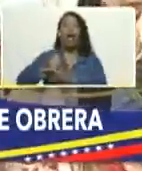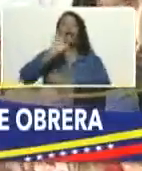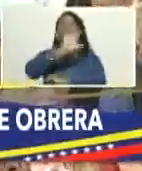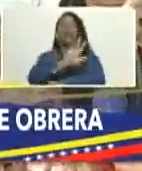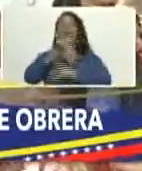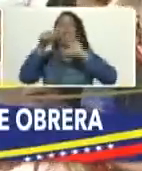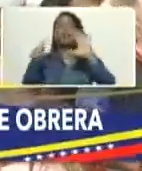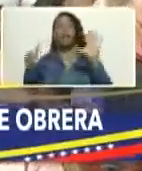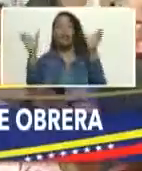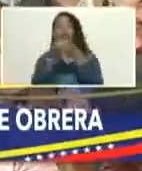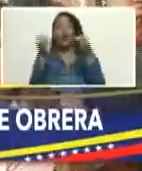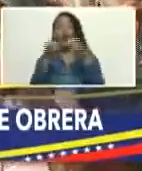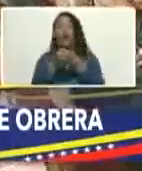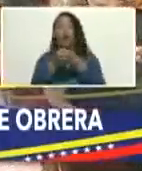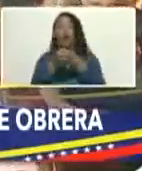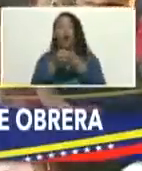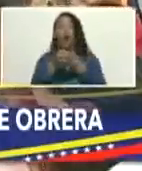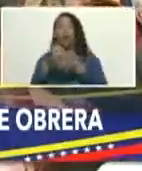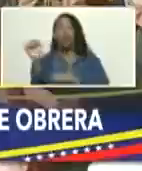36 del sector automotriz,